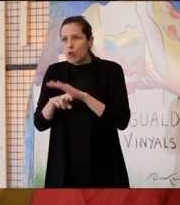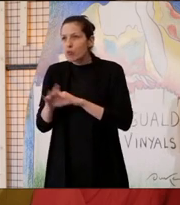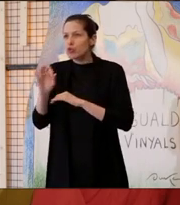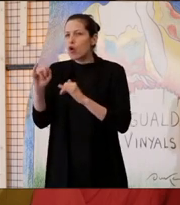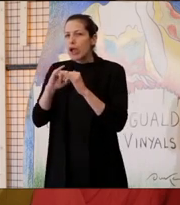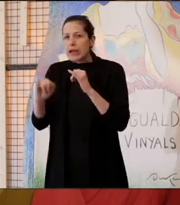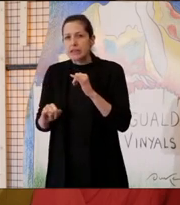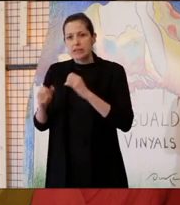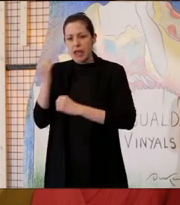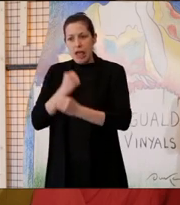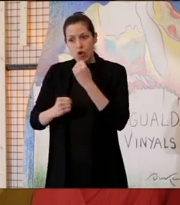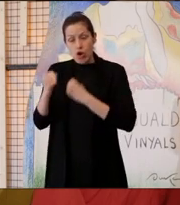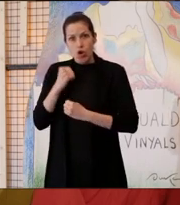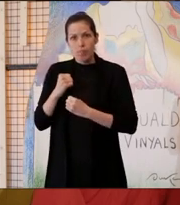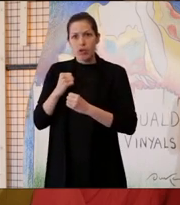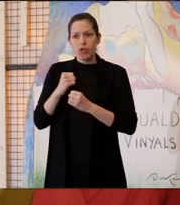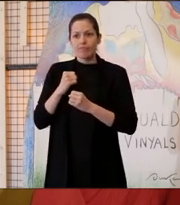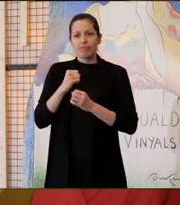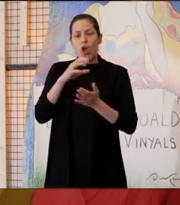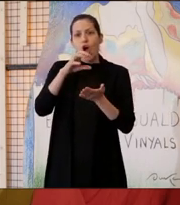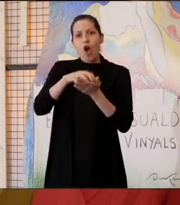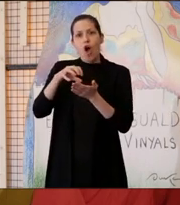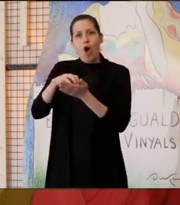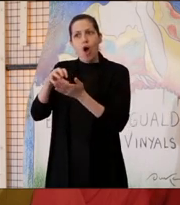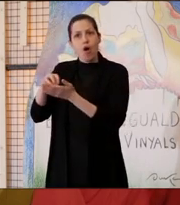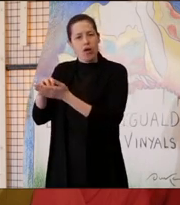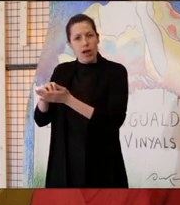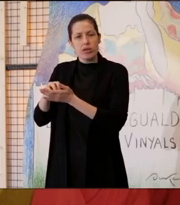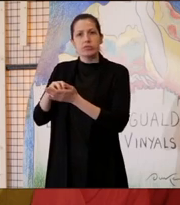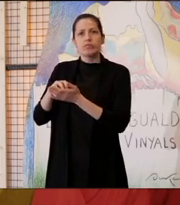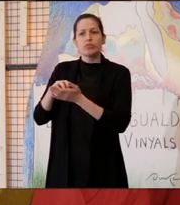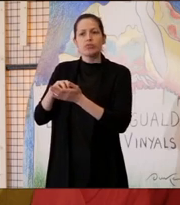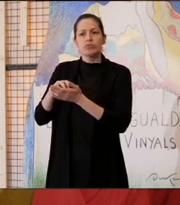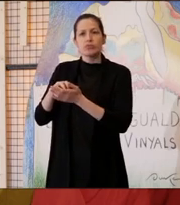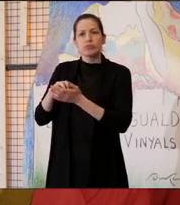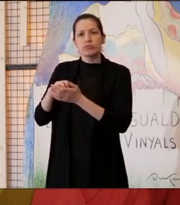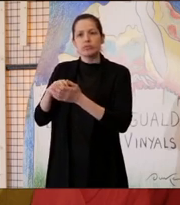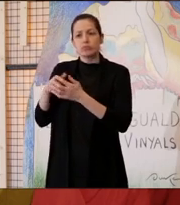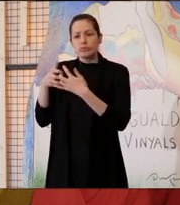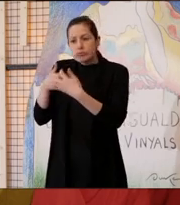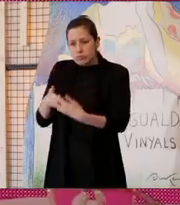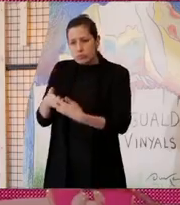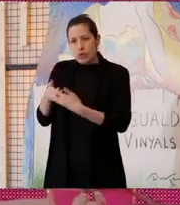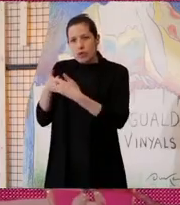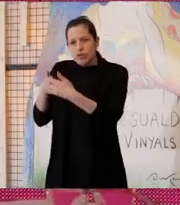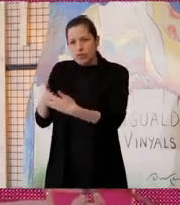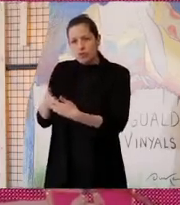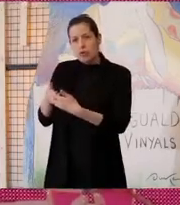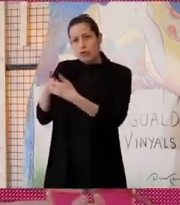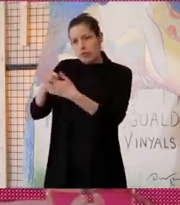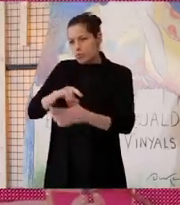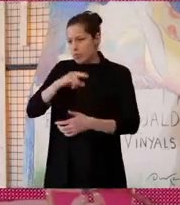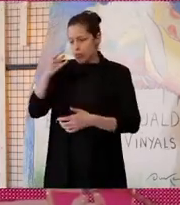Pues eso las instituciones los organismos que están en esa batalla o sea es una especie de asignatura pendiente